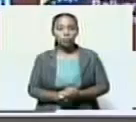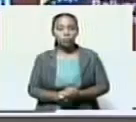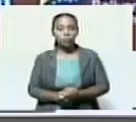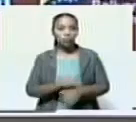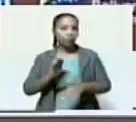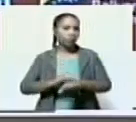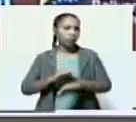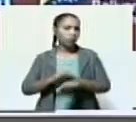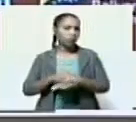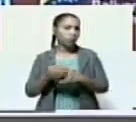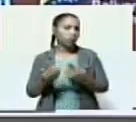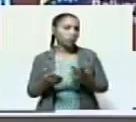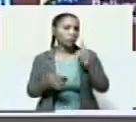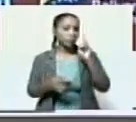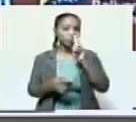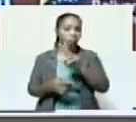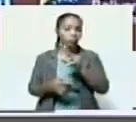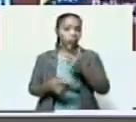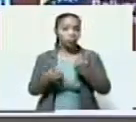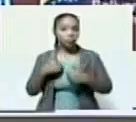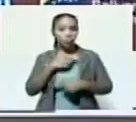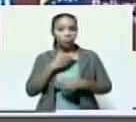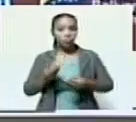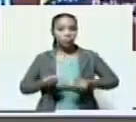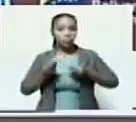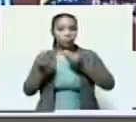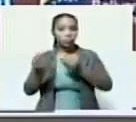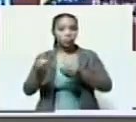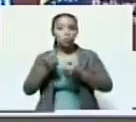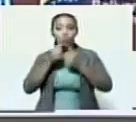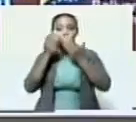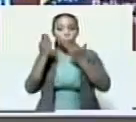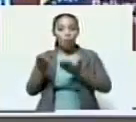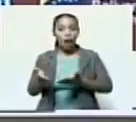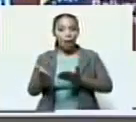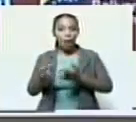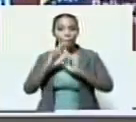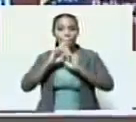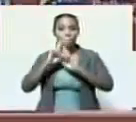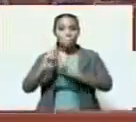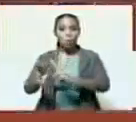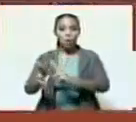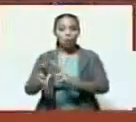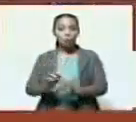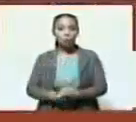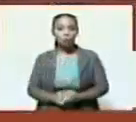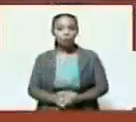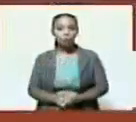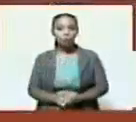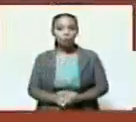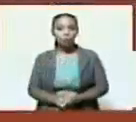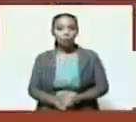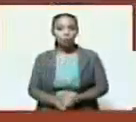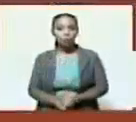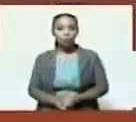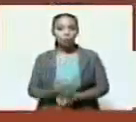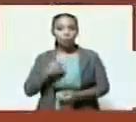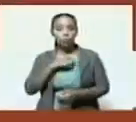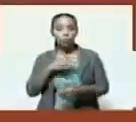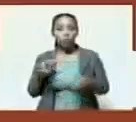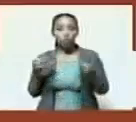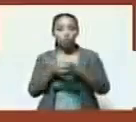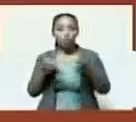porque miren que hemos dado mucha, muy buena y efectiva respuesta a través de nuestro Comando de